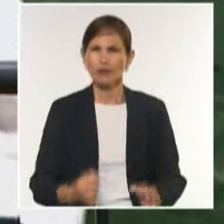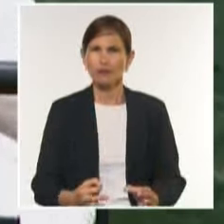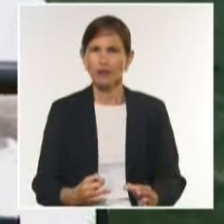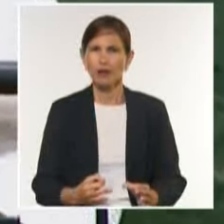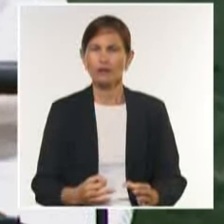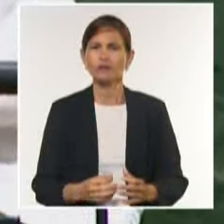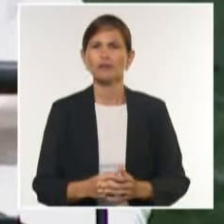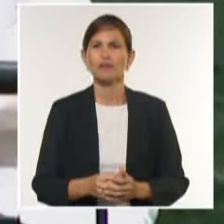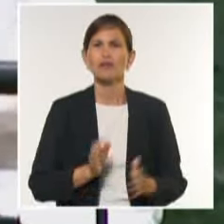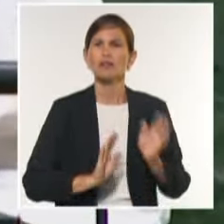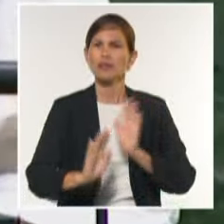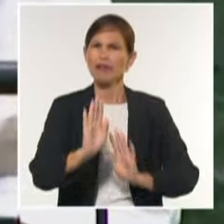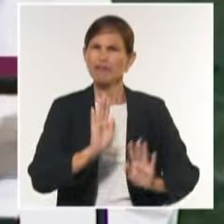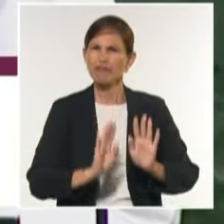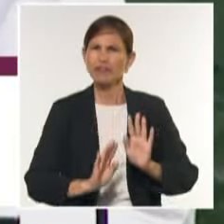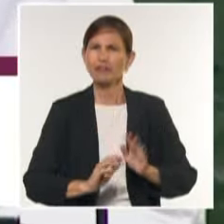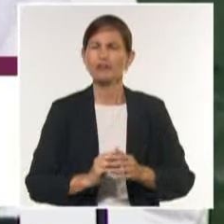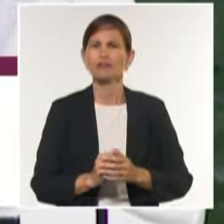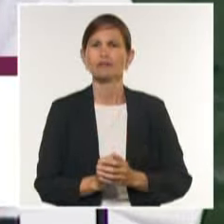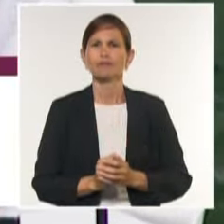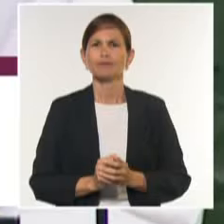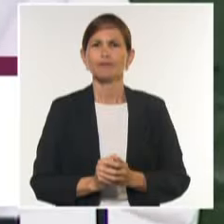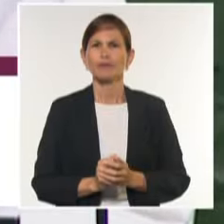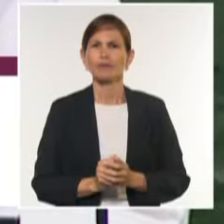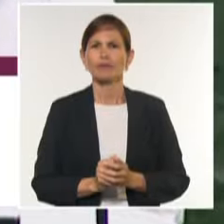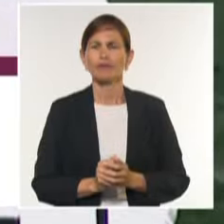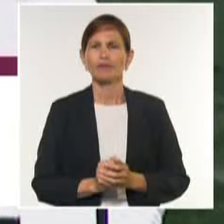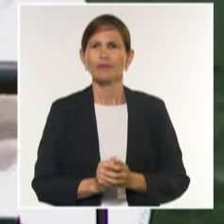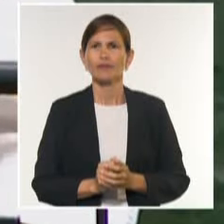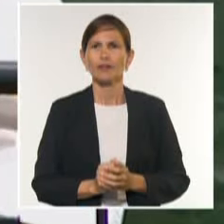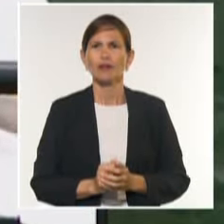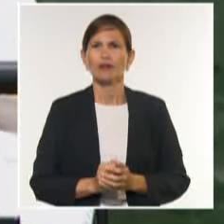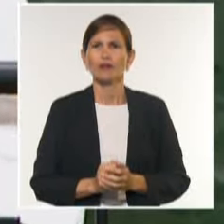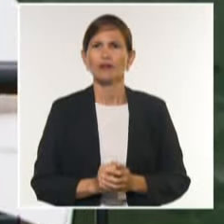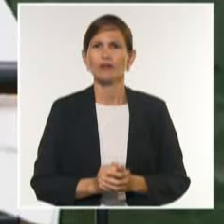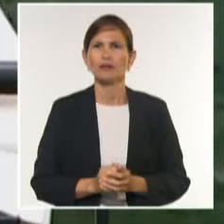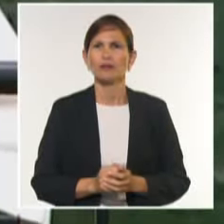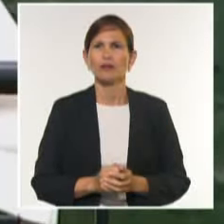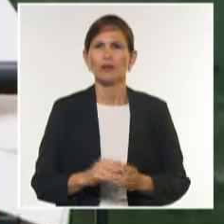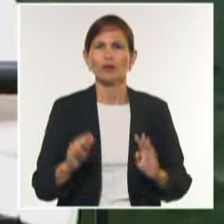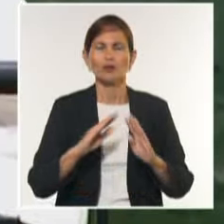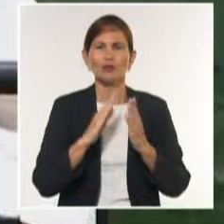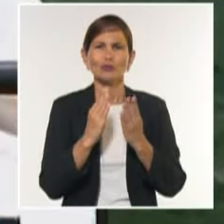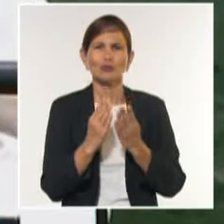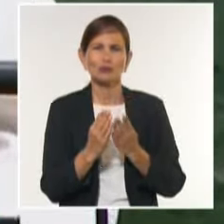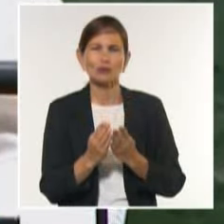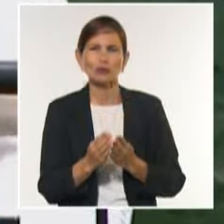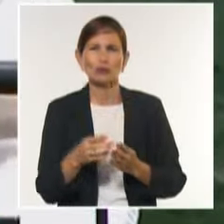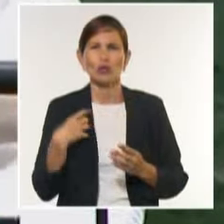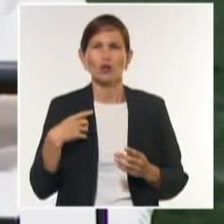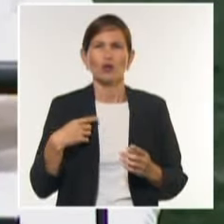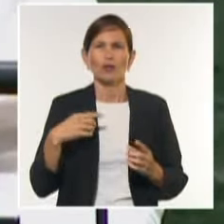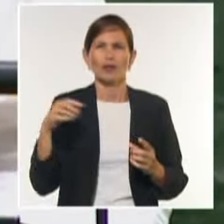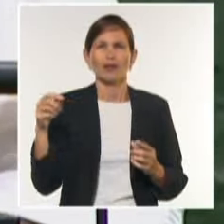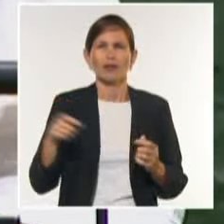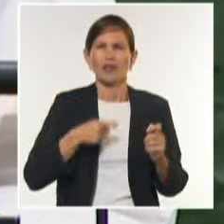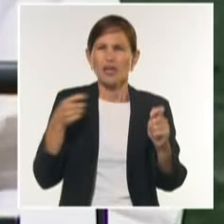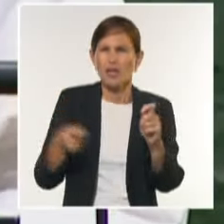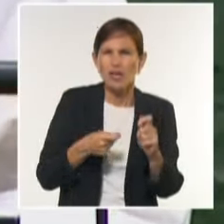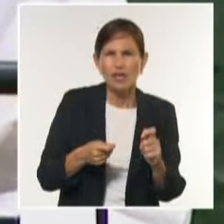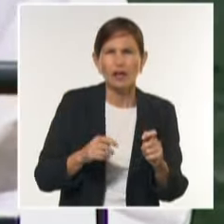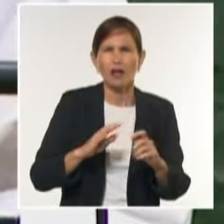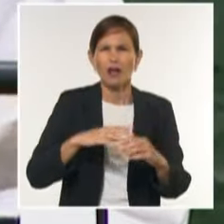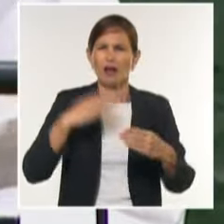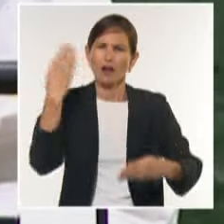injusticia internacional, es decir, el terrorismo instrumentalizado, el bloqueo impuesto a Cuba,